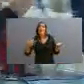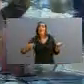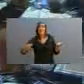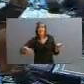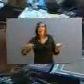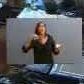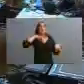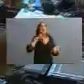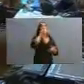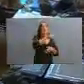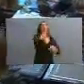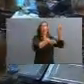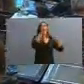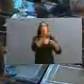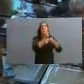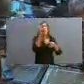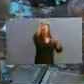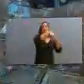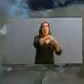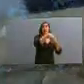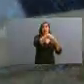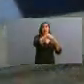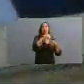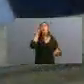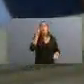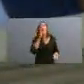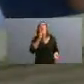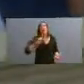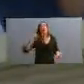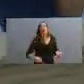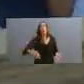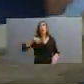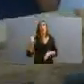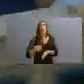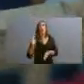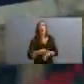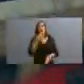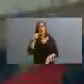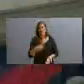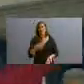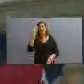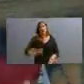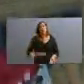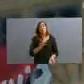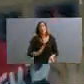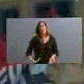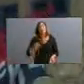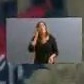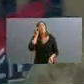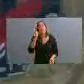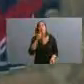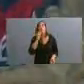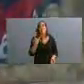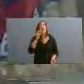poderes, todos. Perdón el término garpar, que no suena bien una presidenta. Pido disculpas por el término